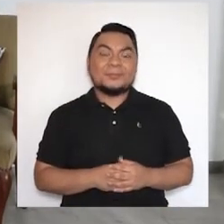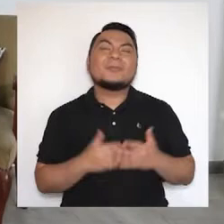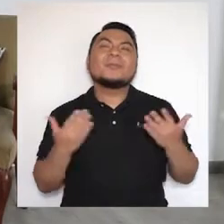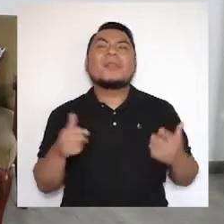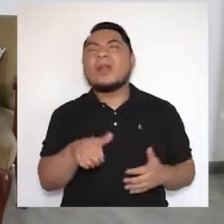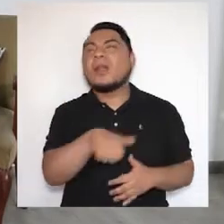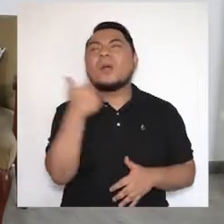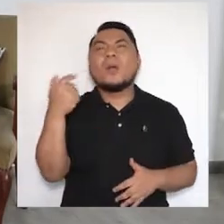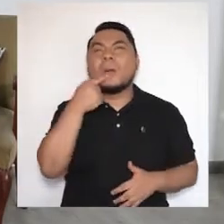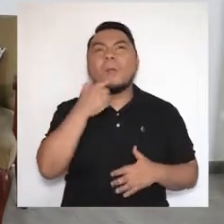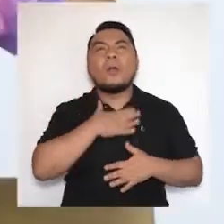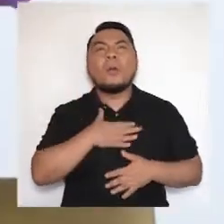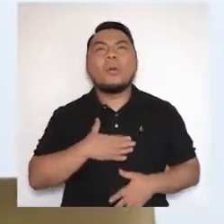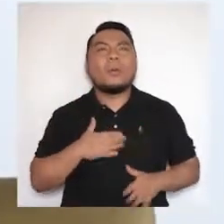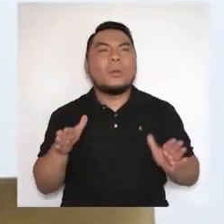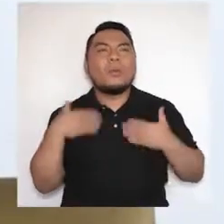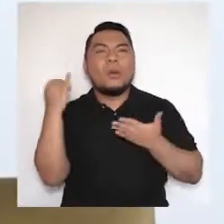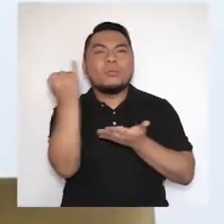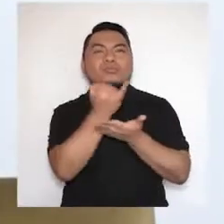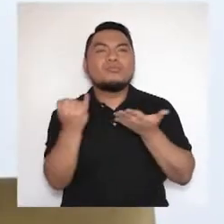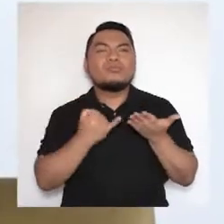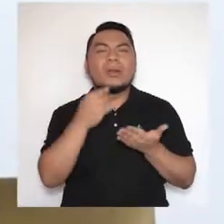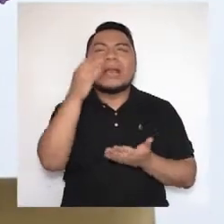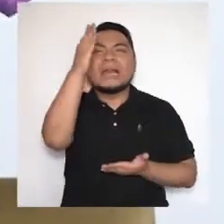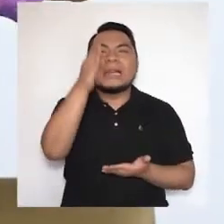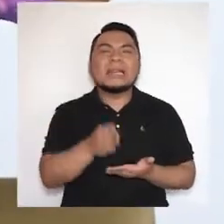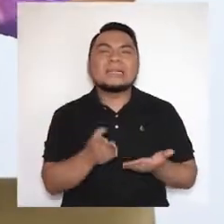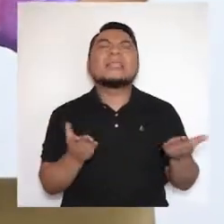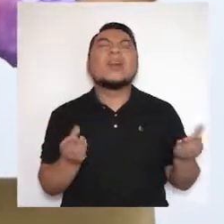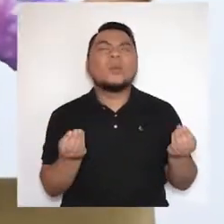¿Con qué otra parte del cuerpo podré dibujar una línea?